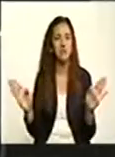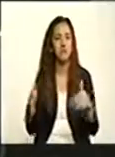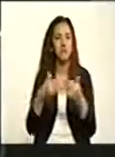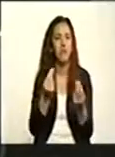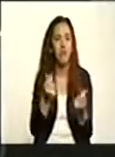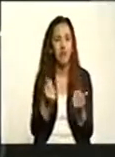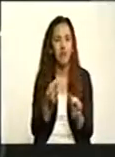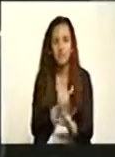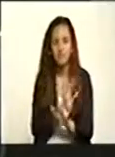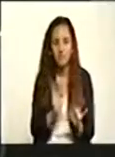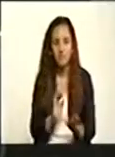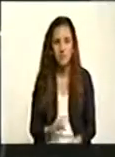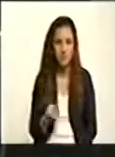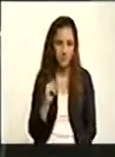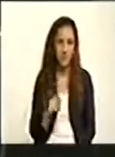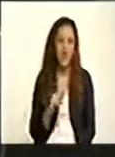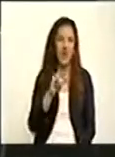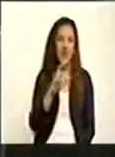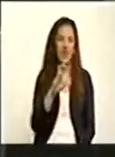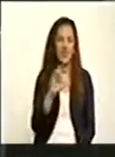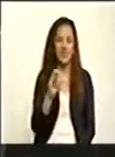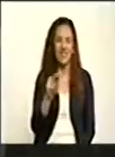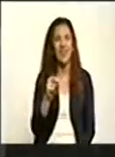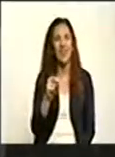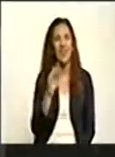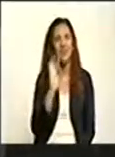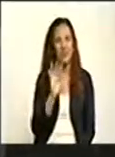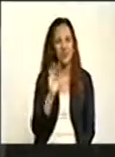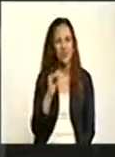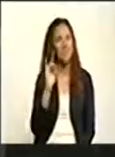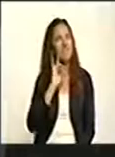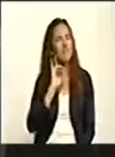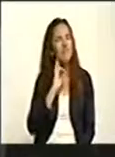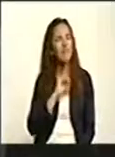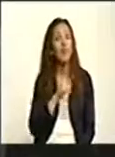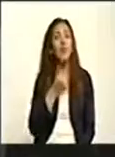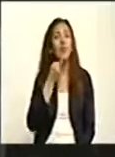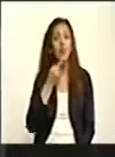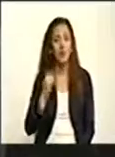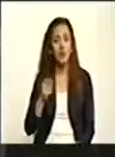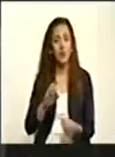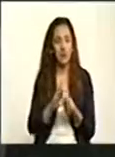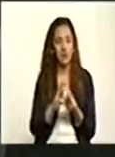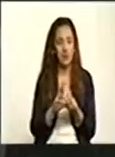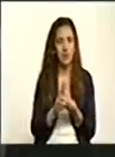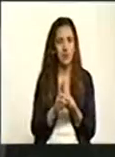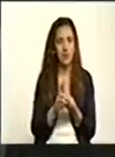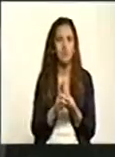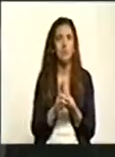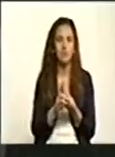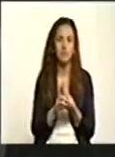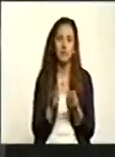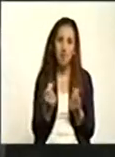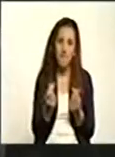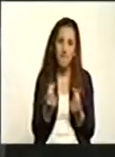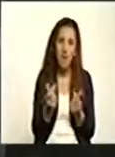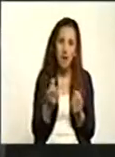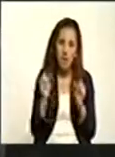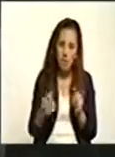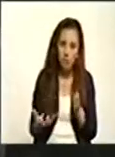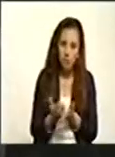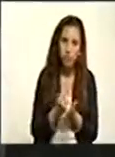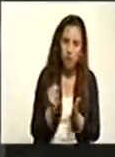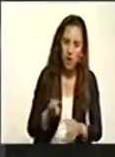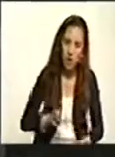Radio. El Centro Democrático propone recuperar la economía con medidas que devuelvan la confianza a los